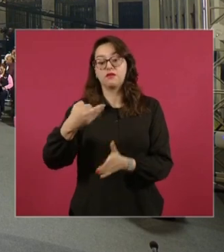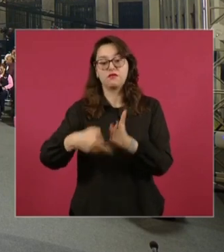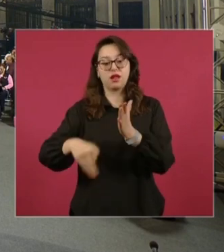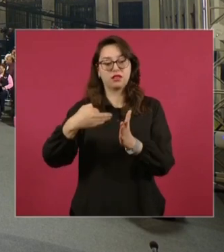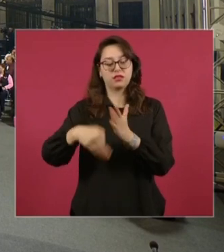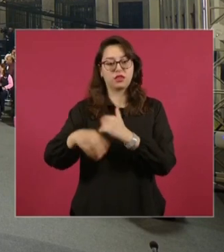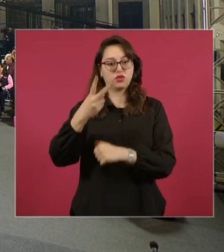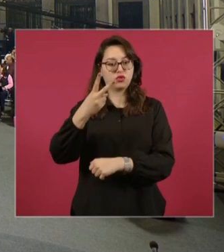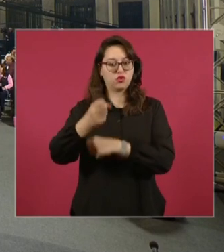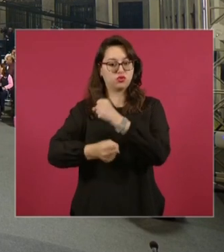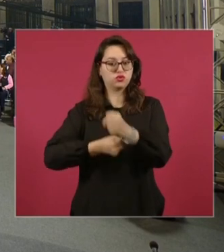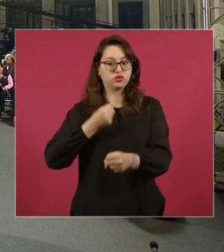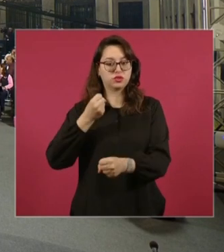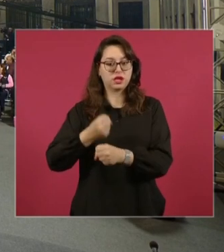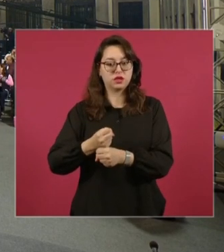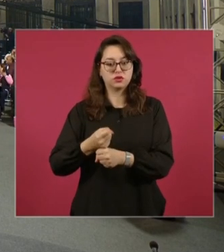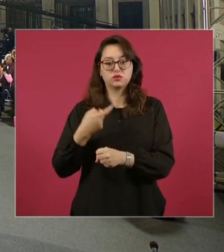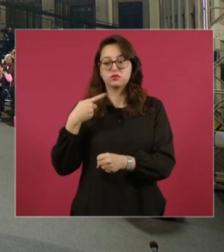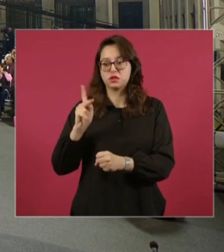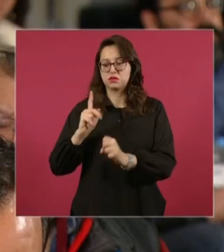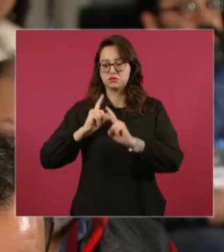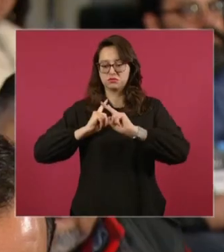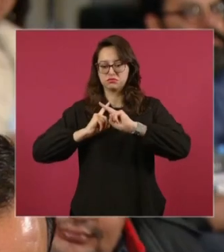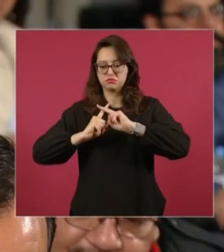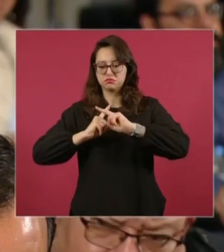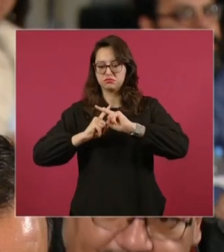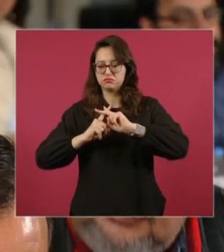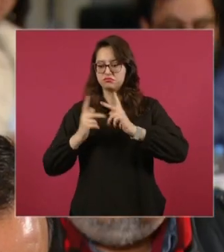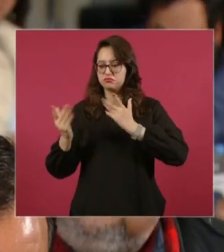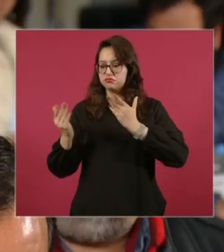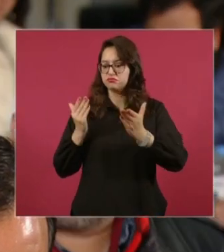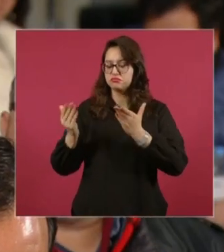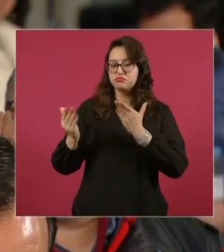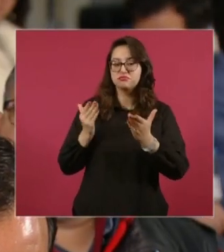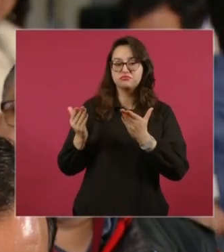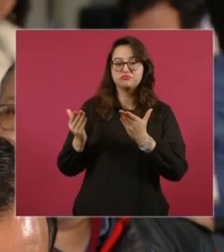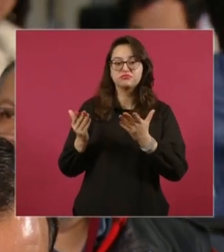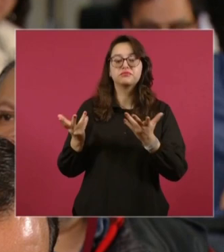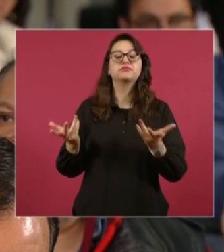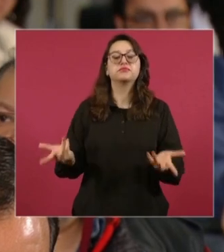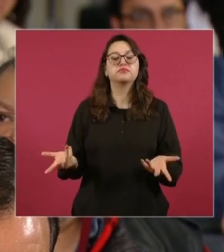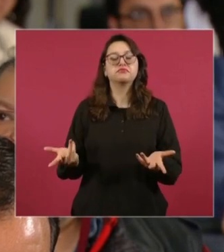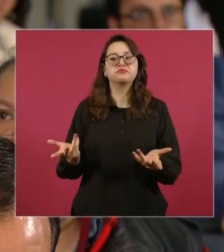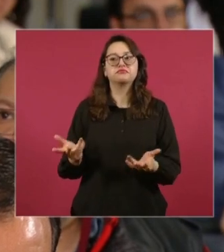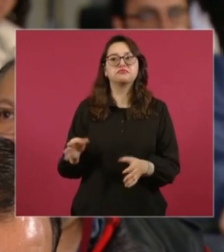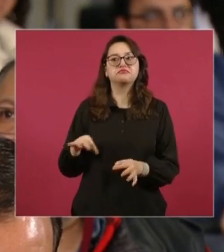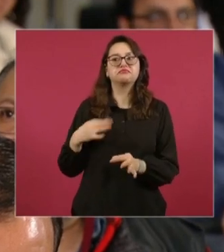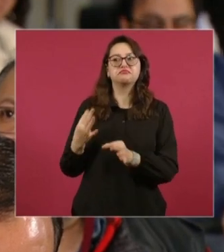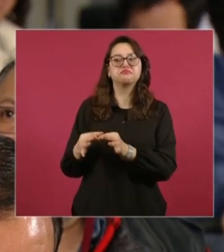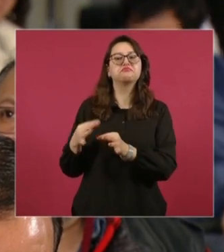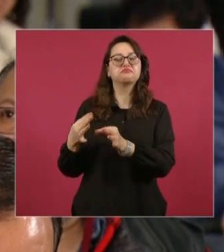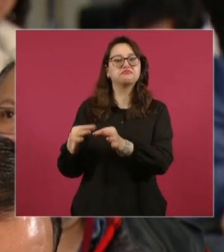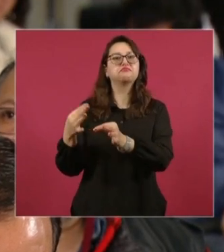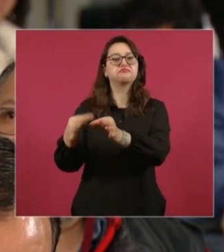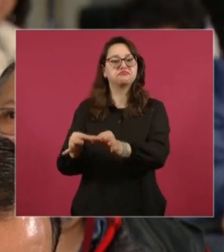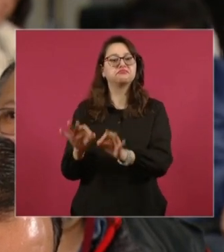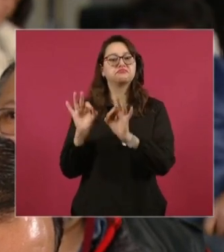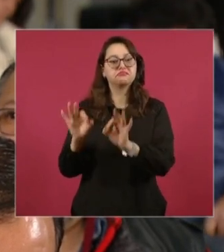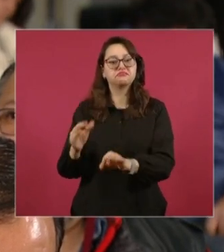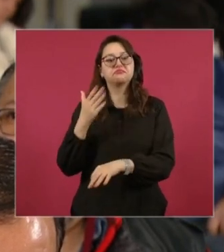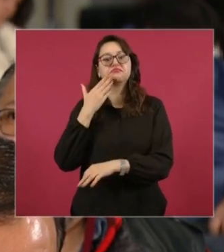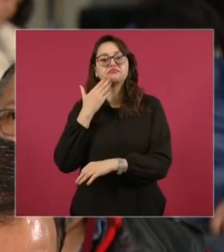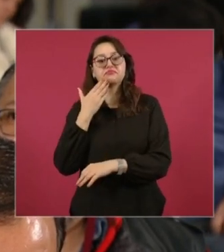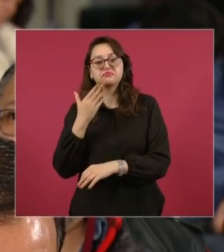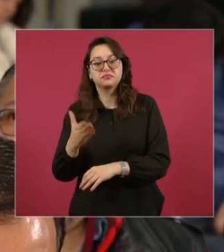administración, las cifras no mienten y pues antes de iniciar mi primera pregunta, compartirle que la cantidad